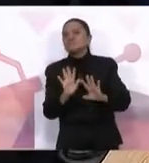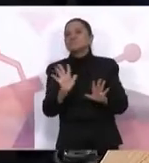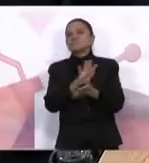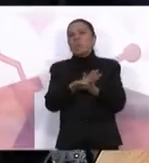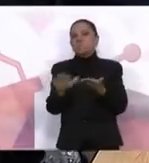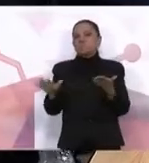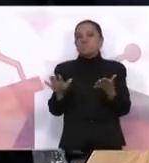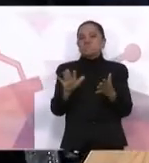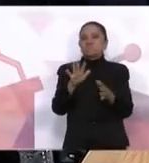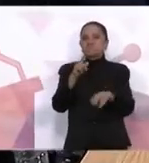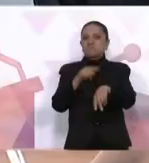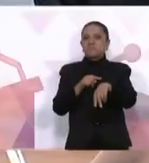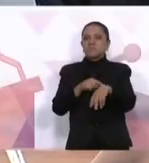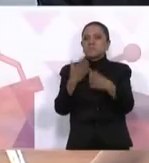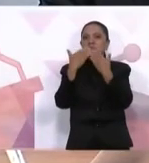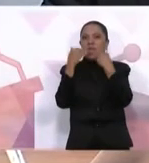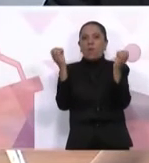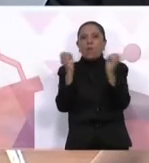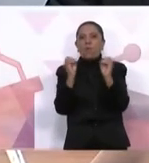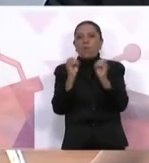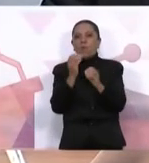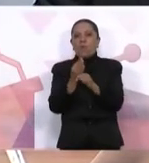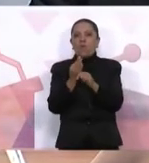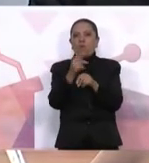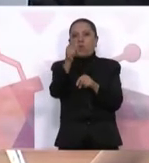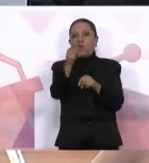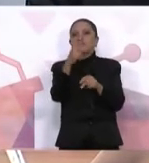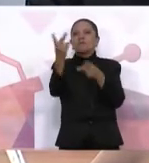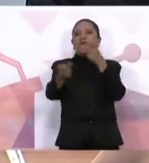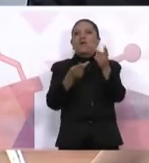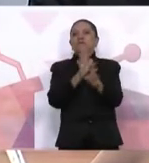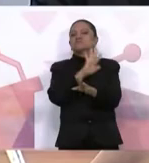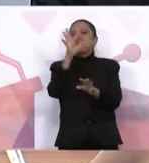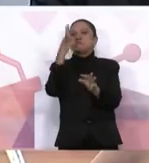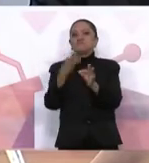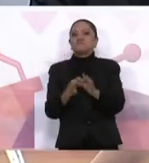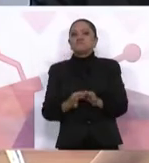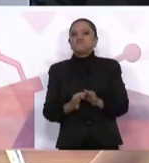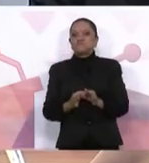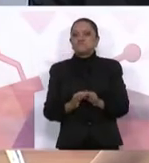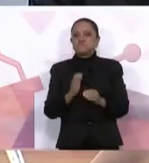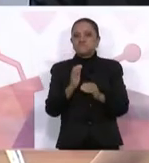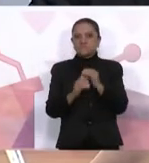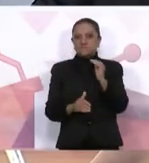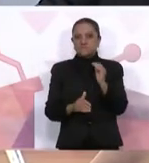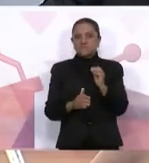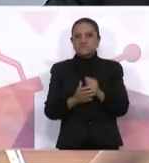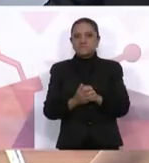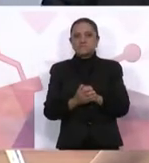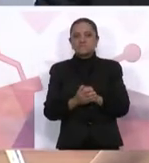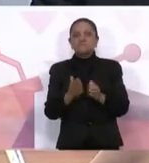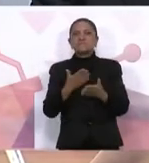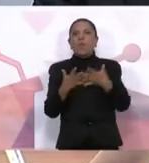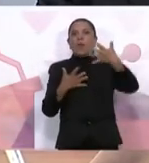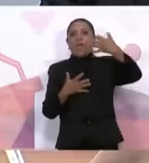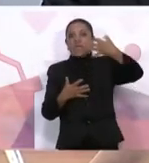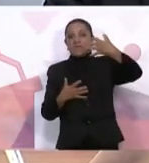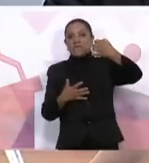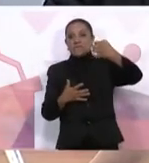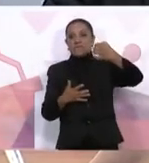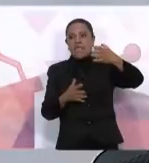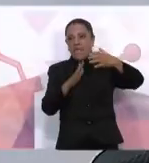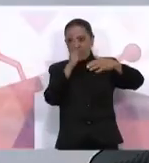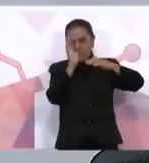no hay tiempo más para esta ronda de preguntas y respuestas sería entonces la quinta y pasamos a la sexta ronda de preguntas